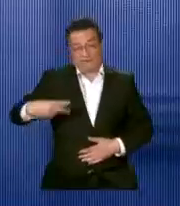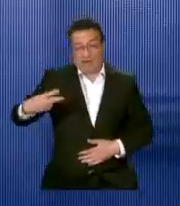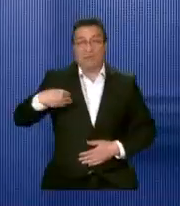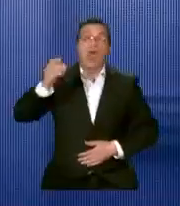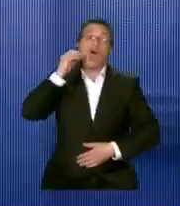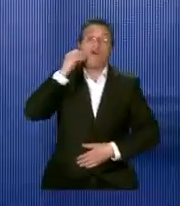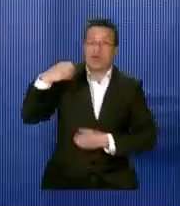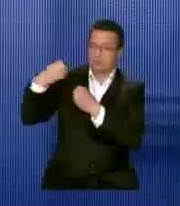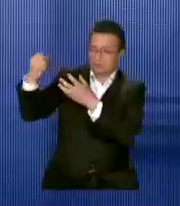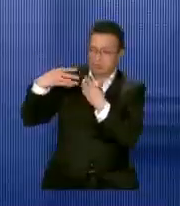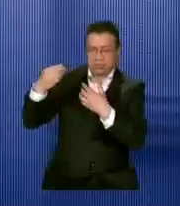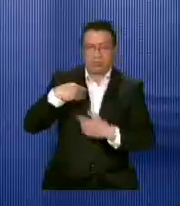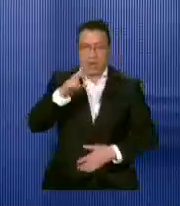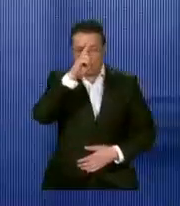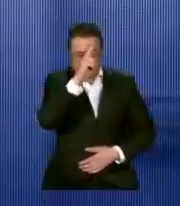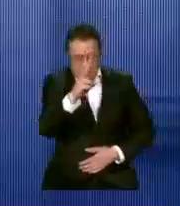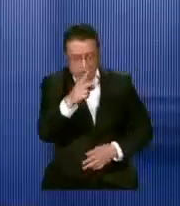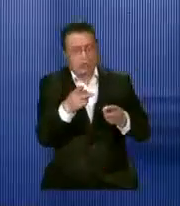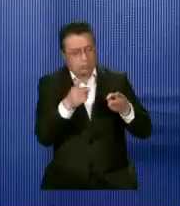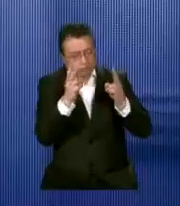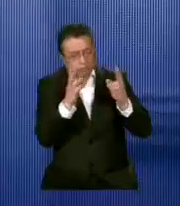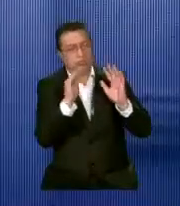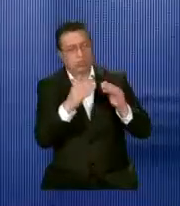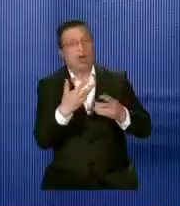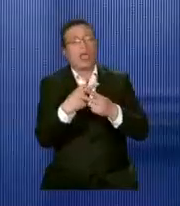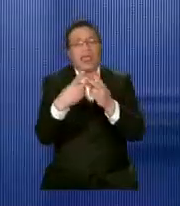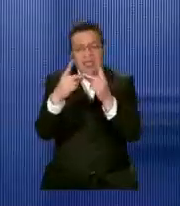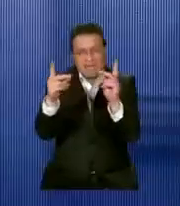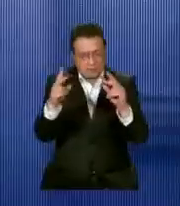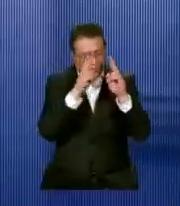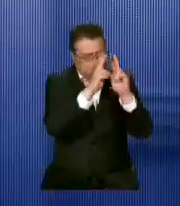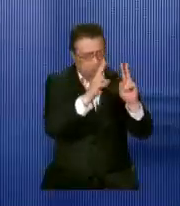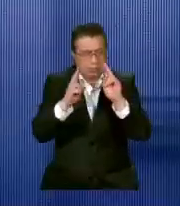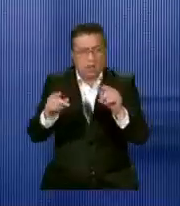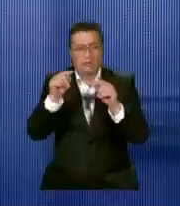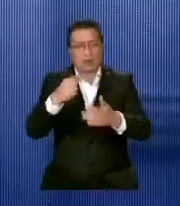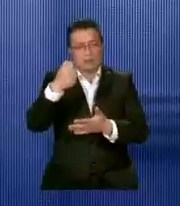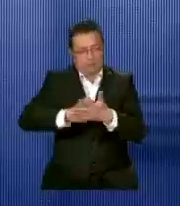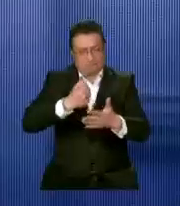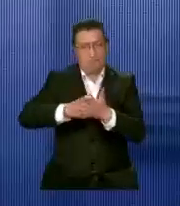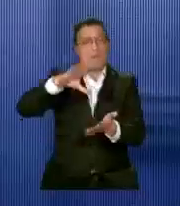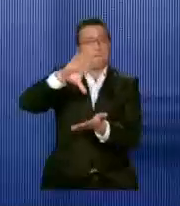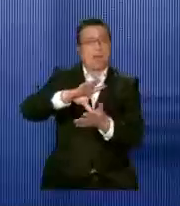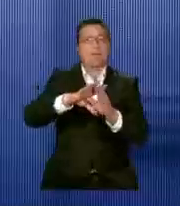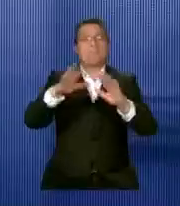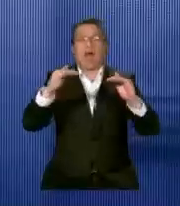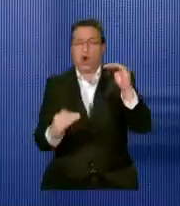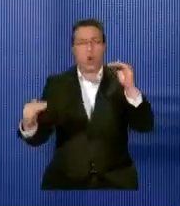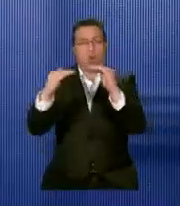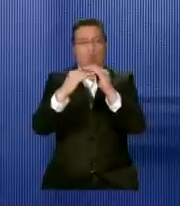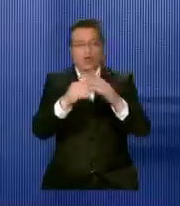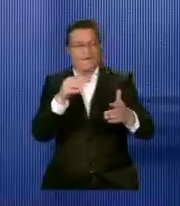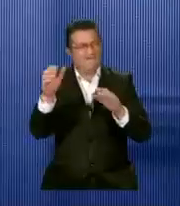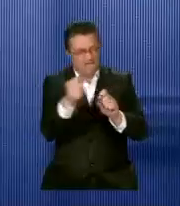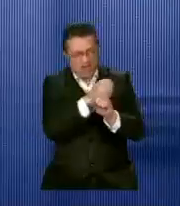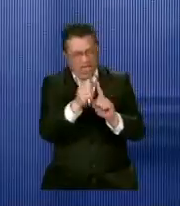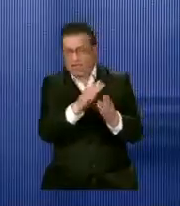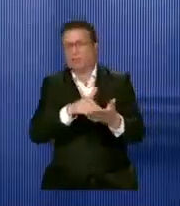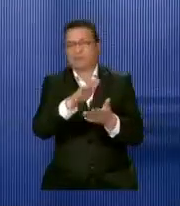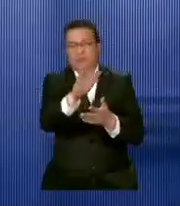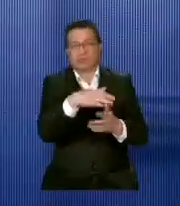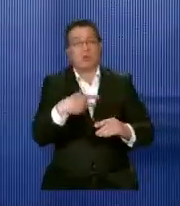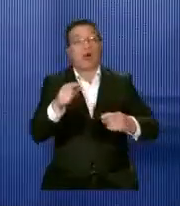abuelo. El respeto, la tolerancia, el amor a la diversidad, la luchar por un país más justo, condenar la violencia, no